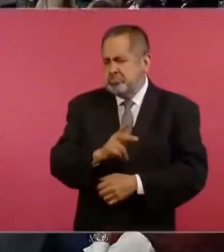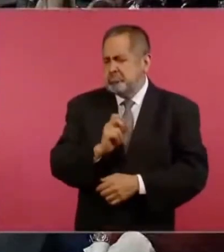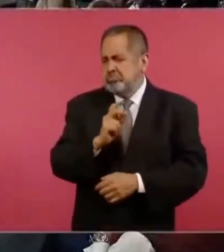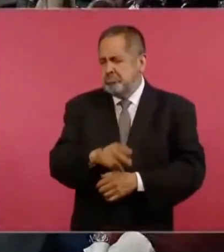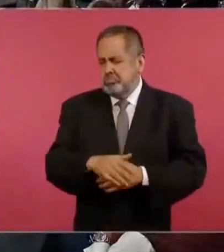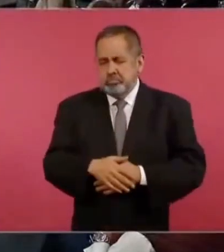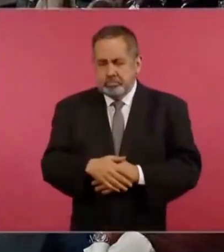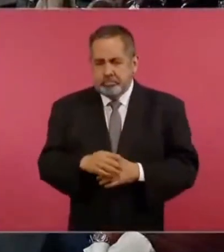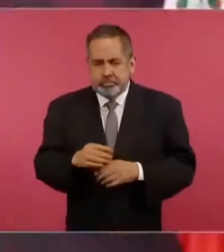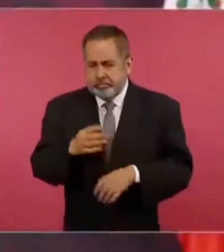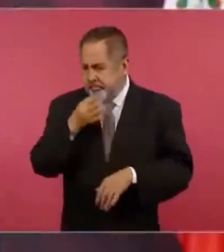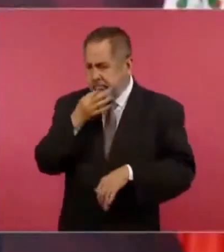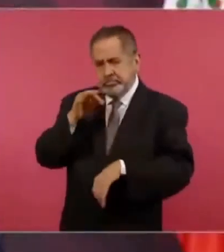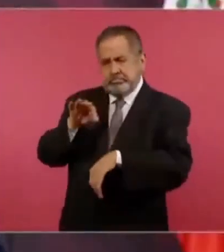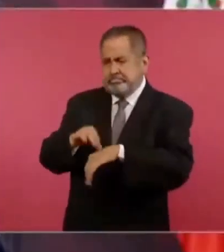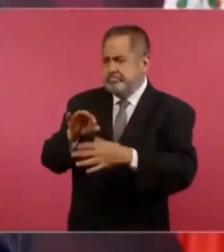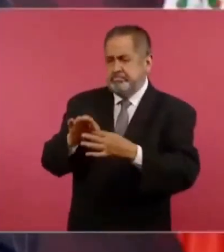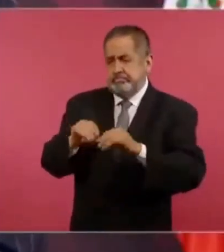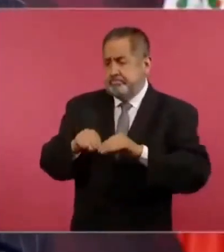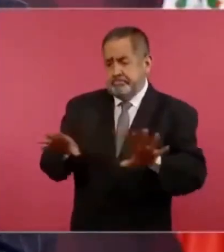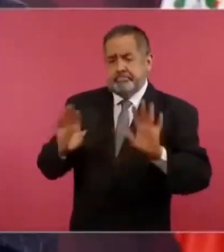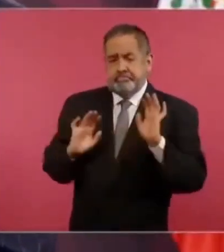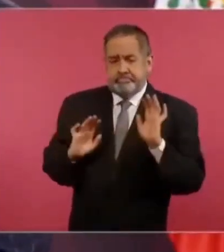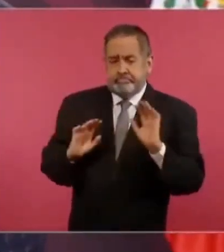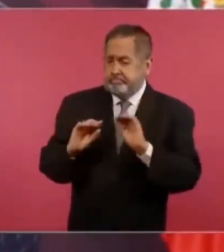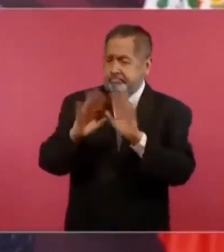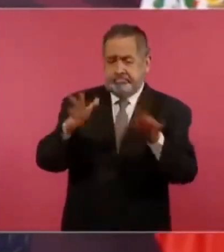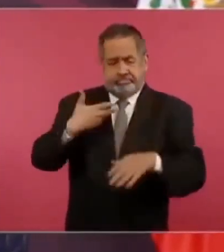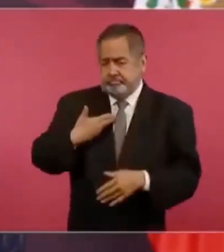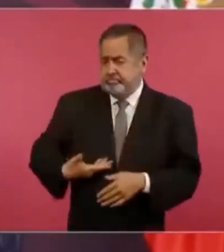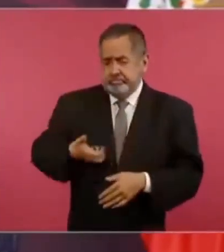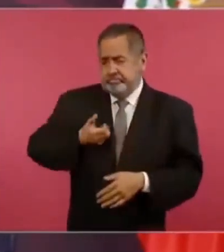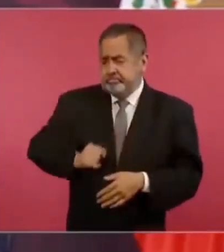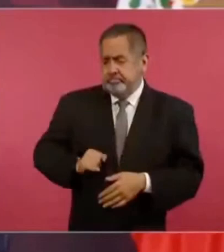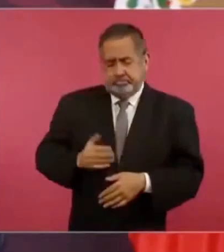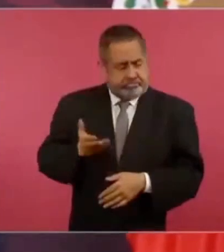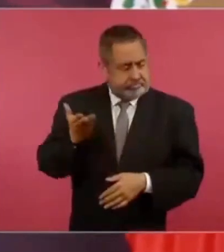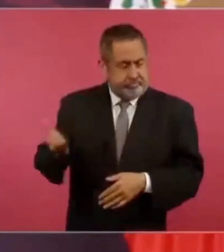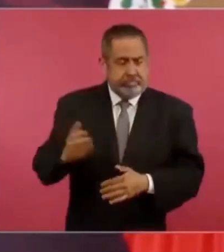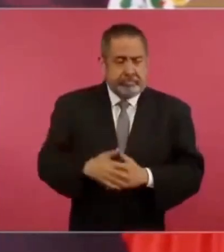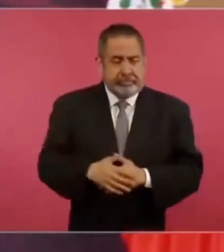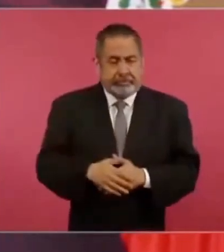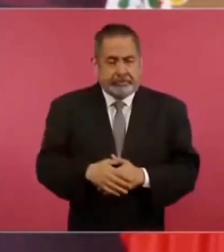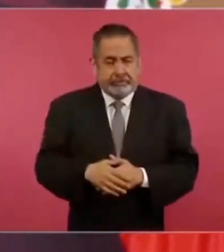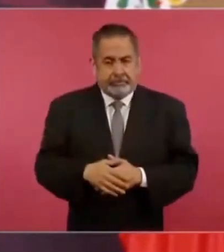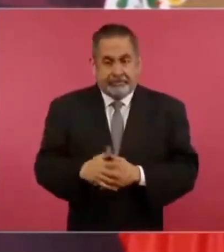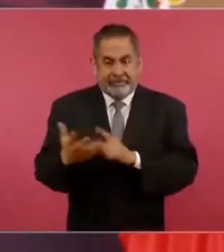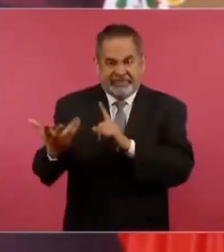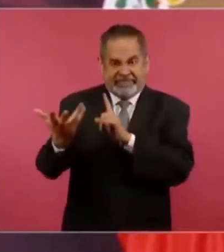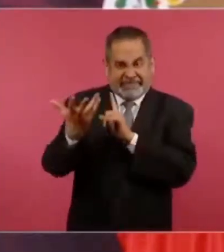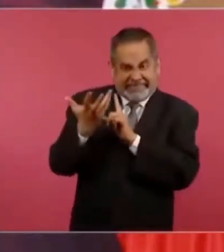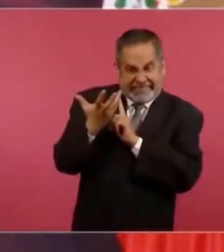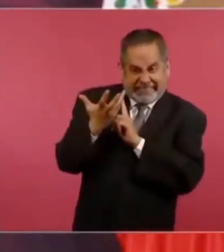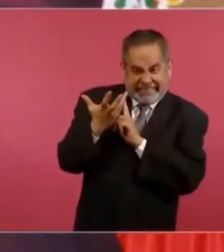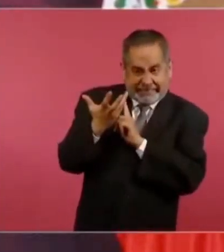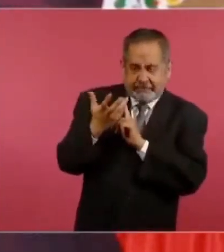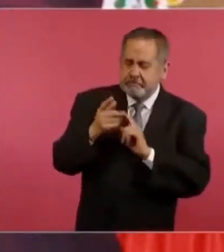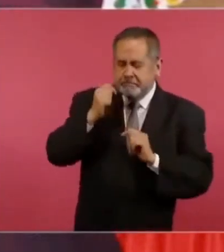y fijé con claridad mi postura en esas circunstancias.